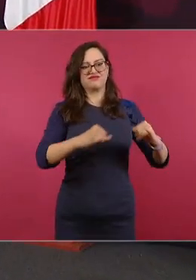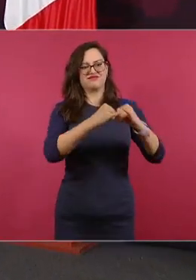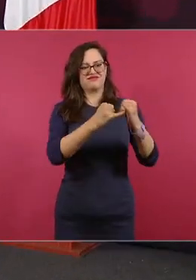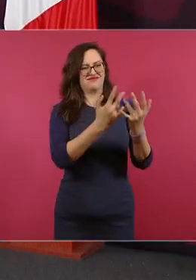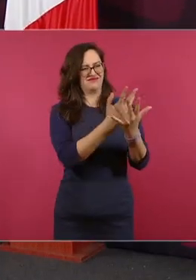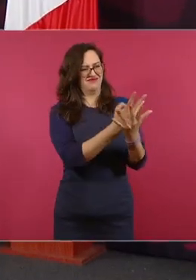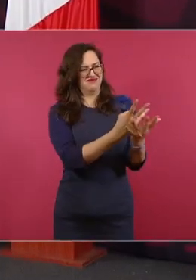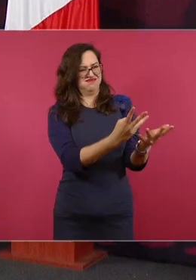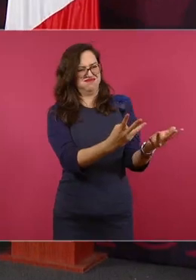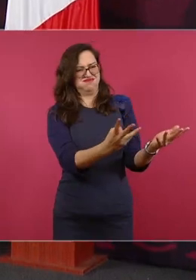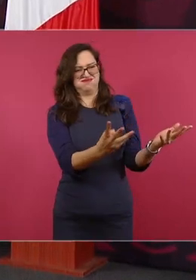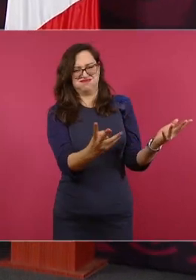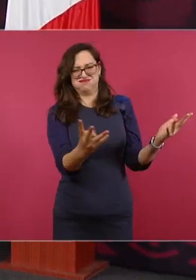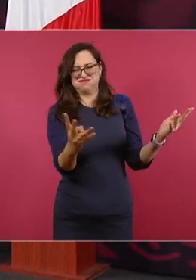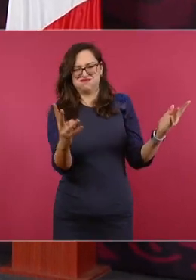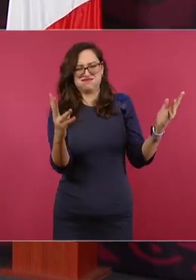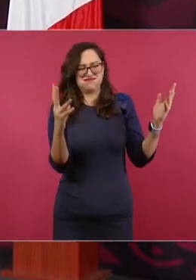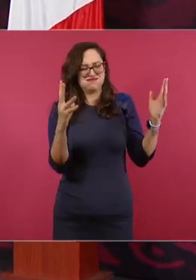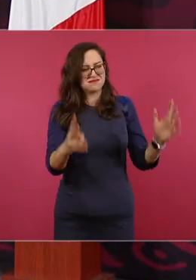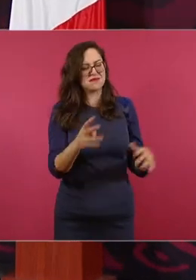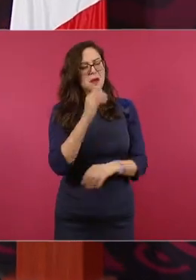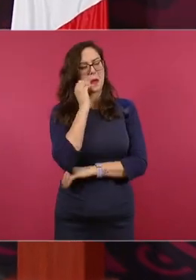todas estas oficinas,